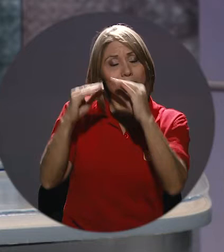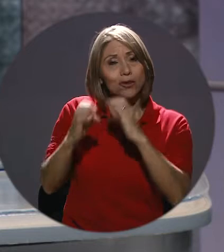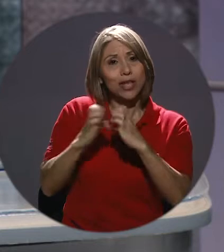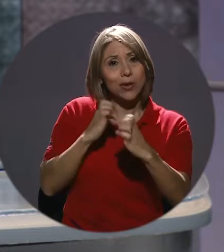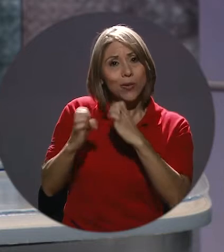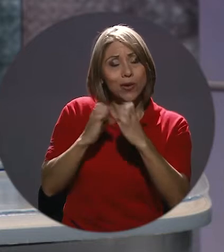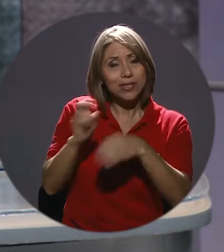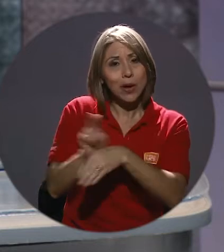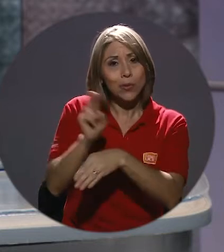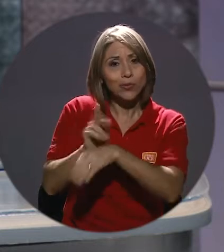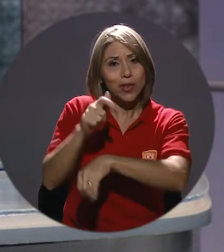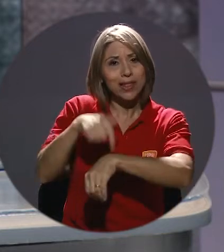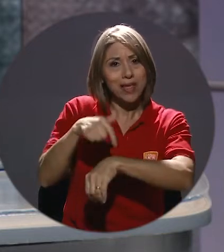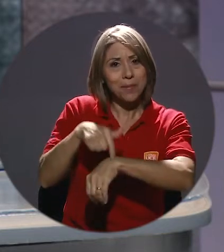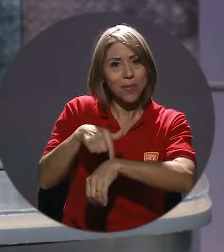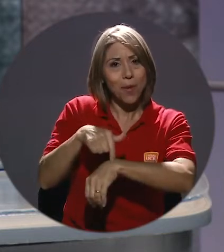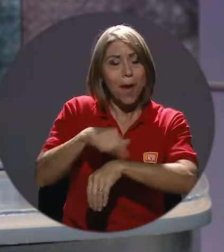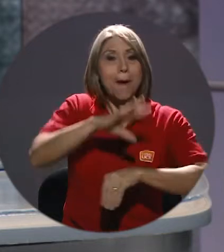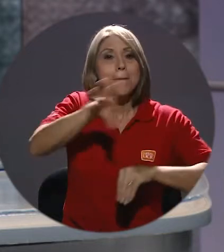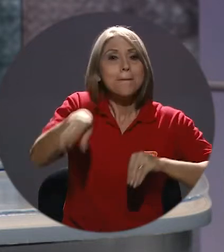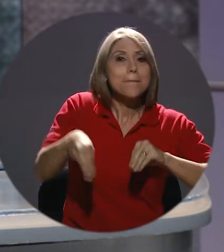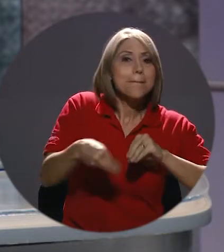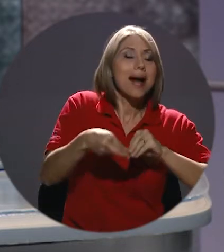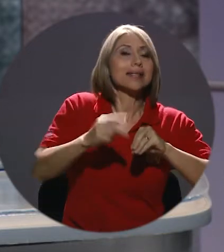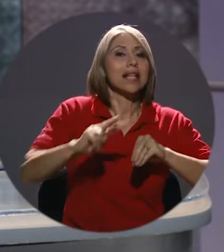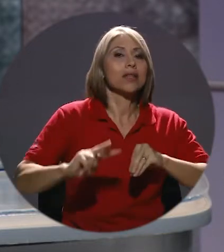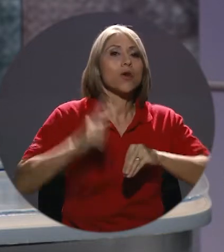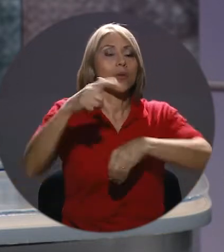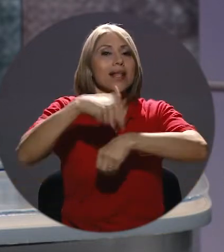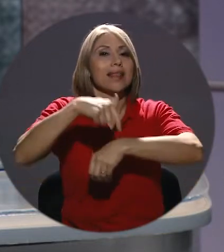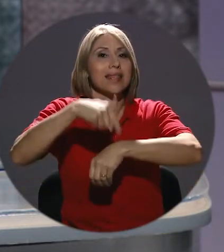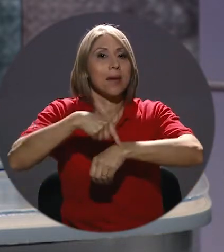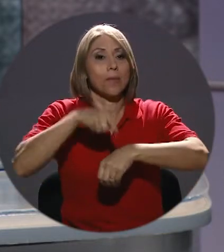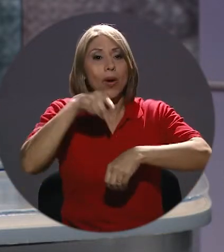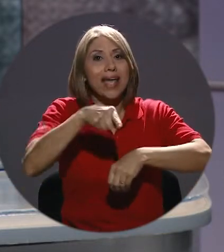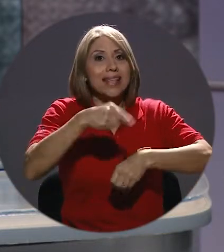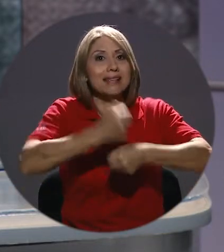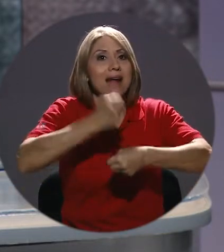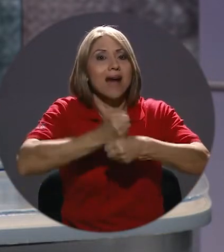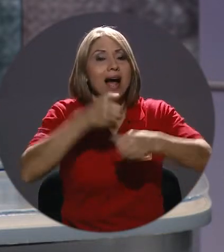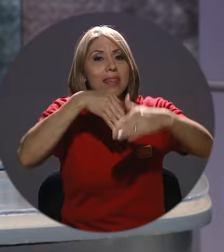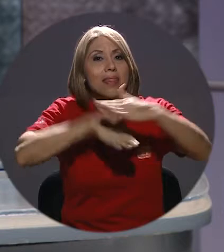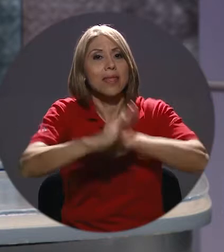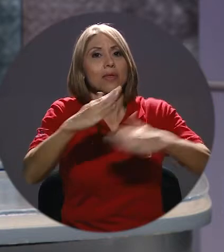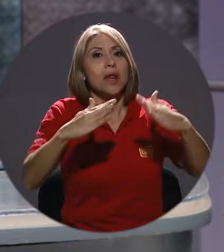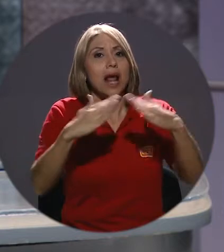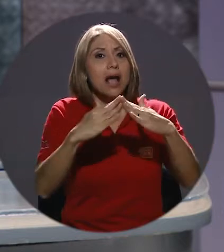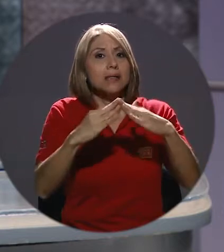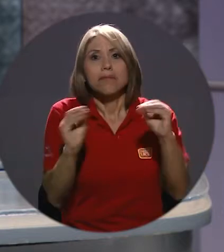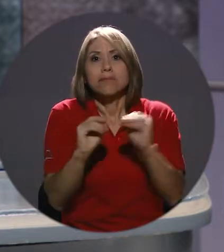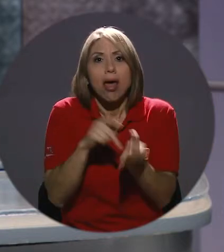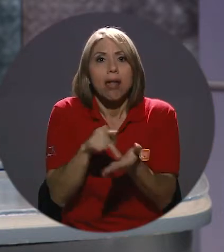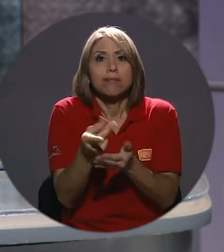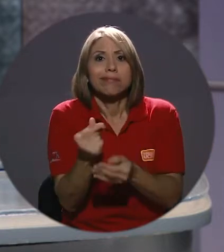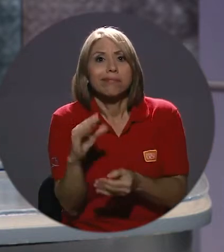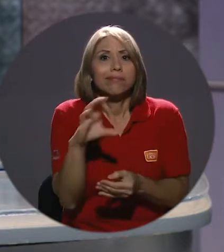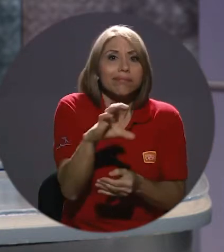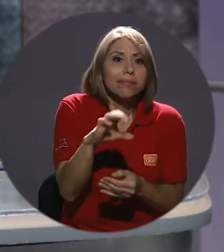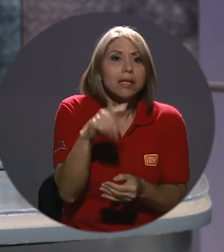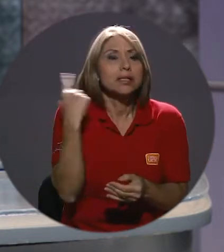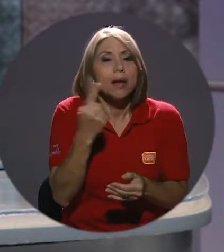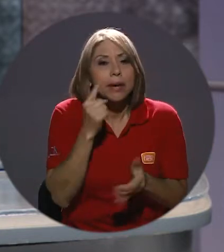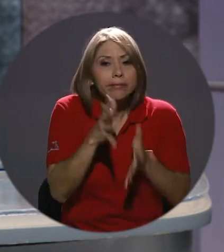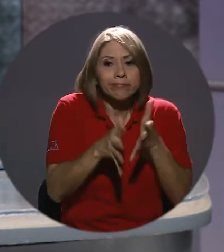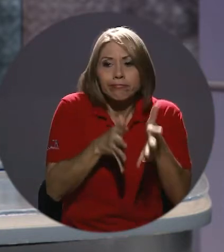semana, más del doble del tiempo al trabajo doméstico no remunerado y de cuidados. Entonces, esto es una barrera